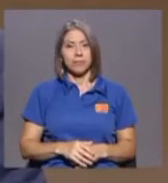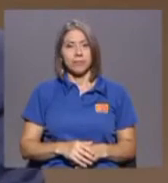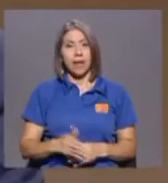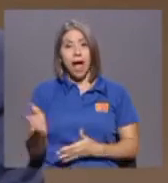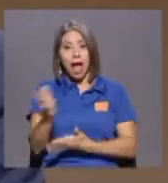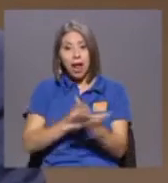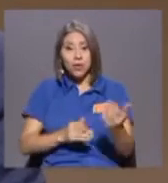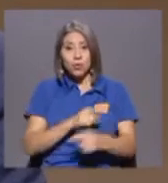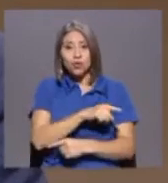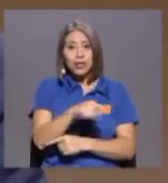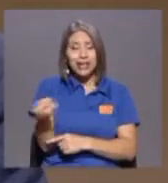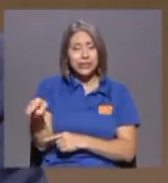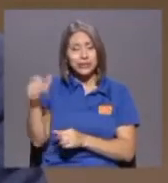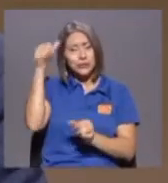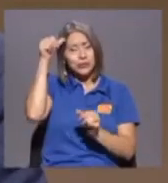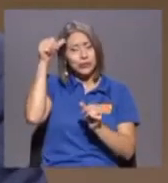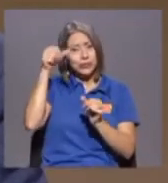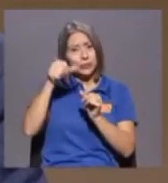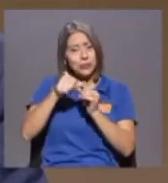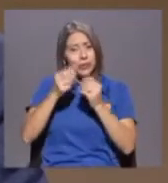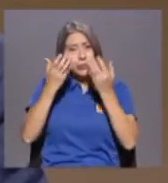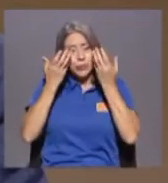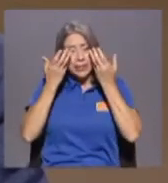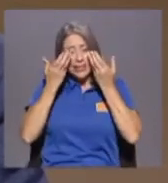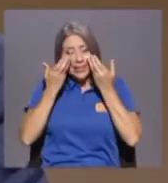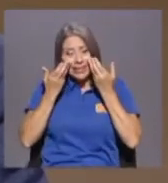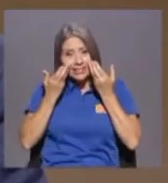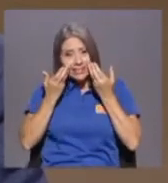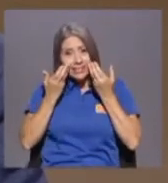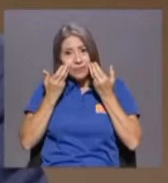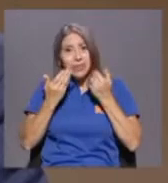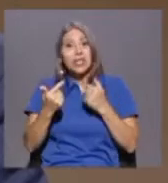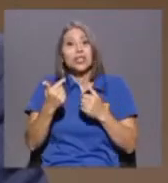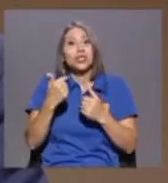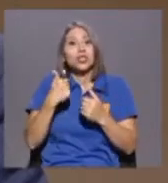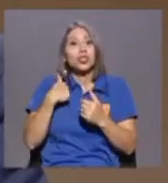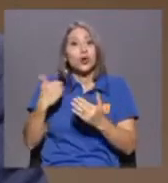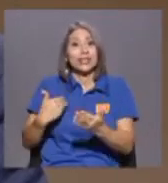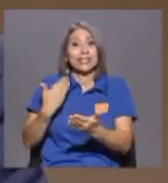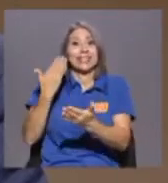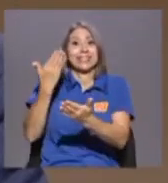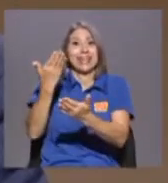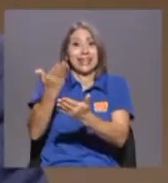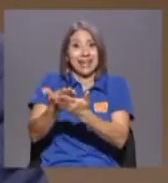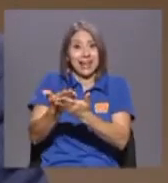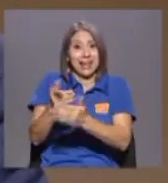de muy triste recuerdo. Yo llegué 2 semanas después